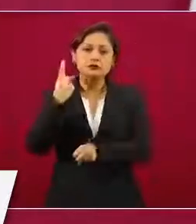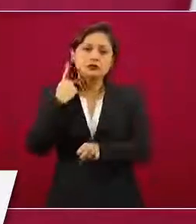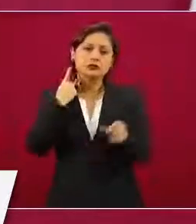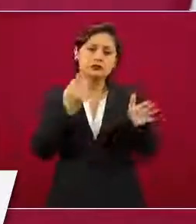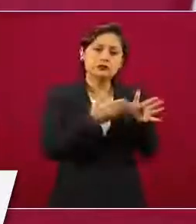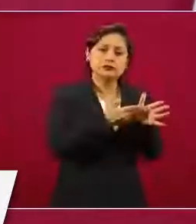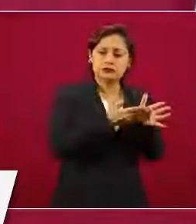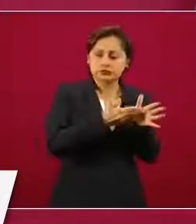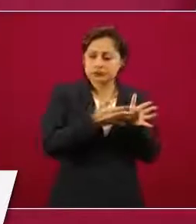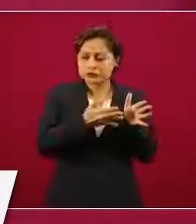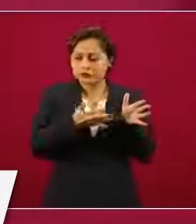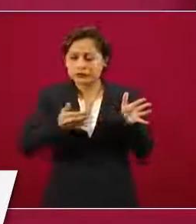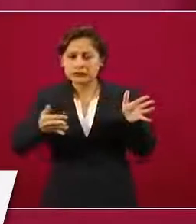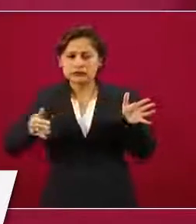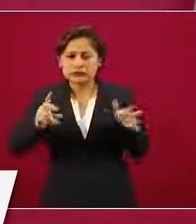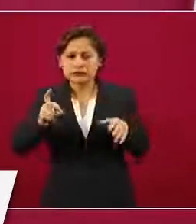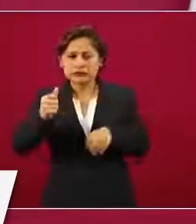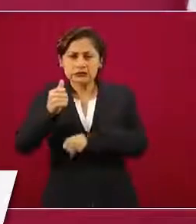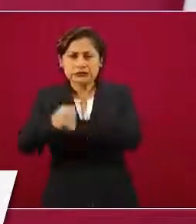individualista,